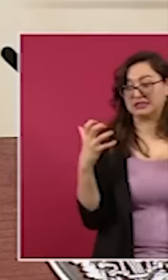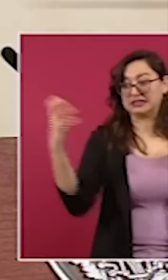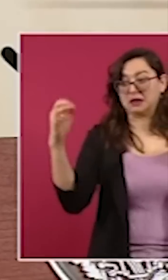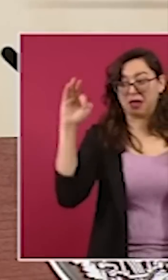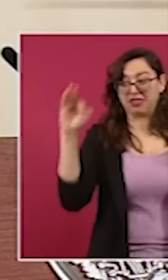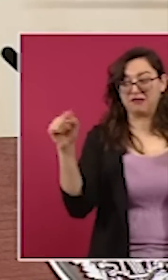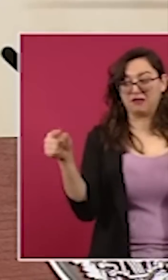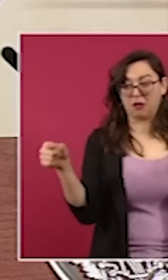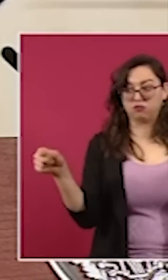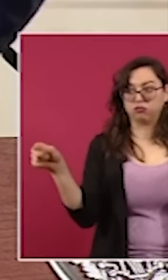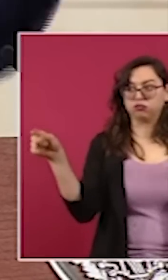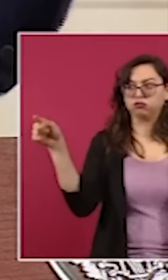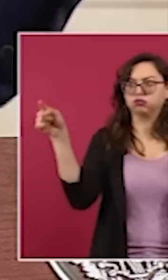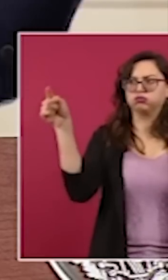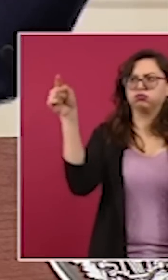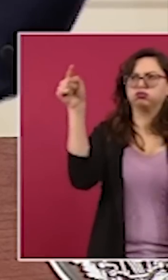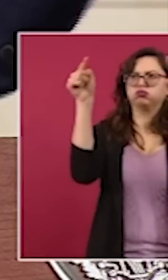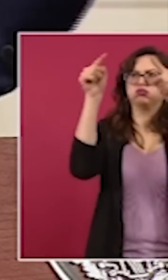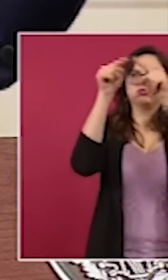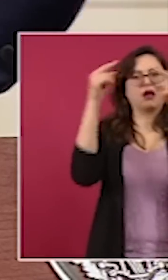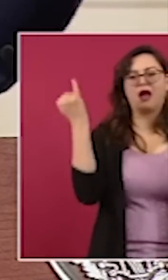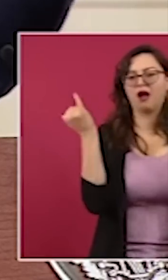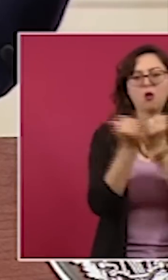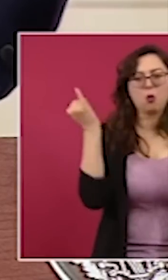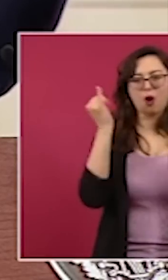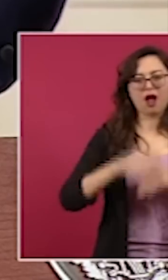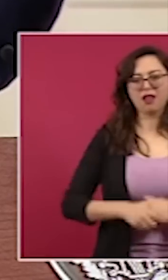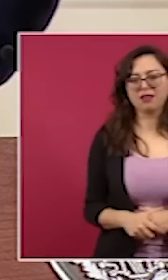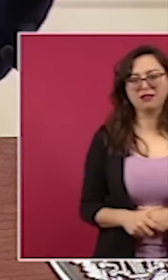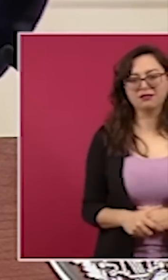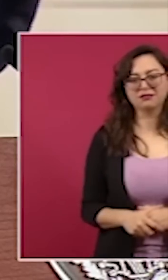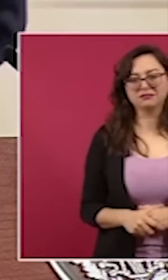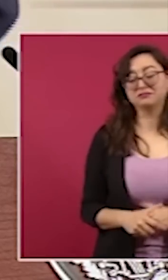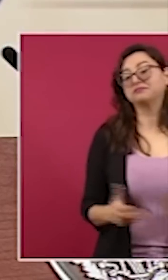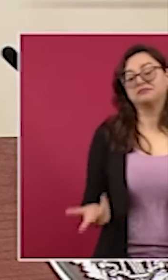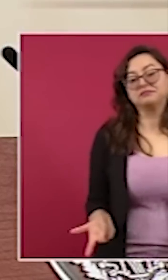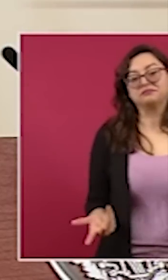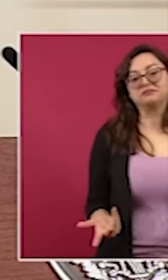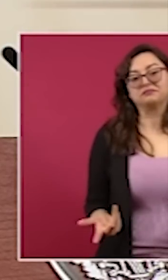y no diría la extrema izquierda, porque no son de izquierda,